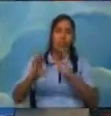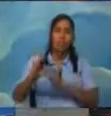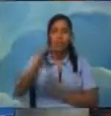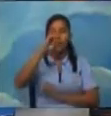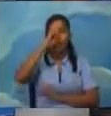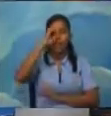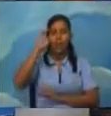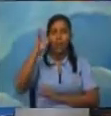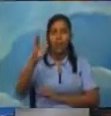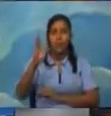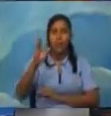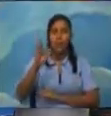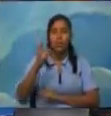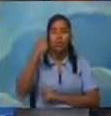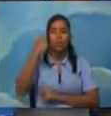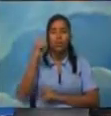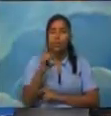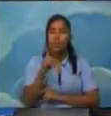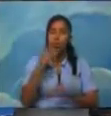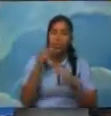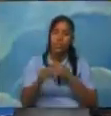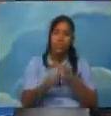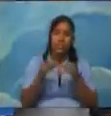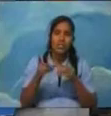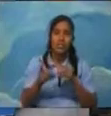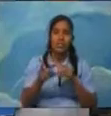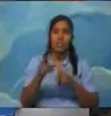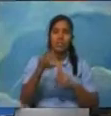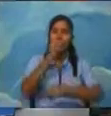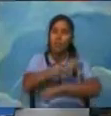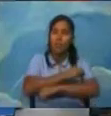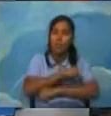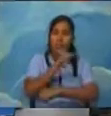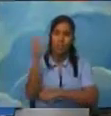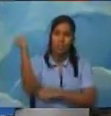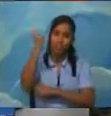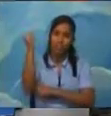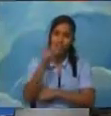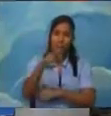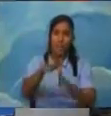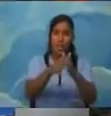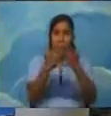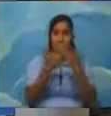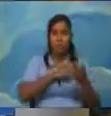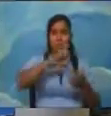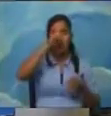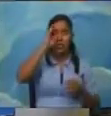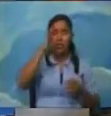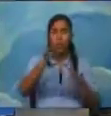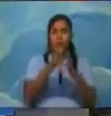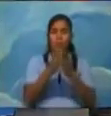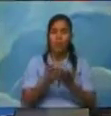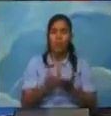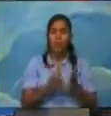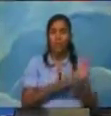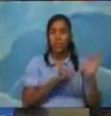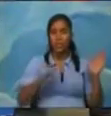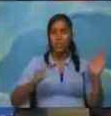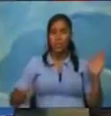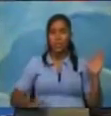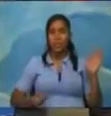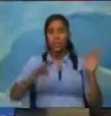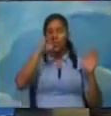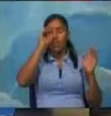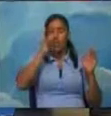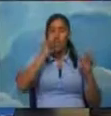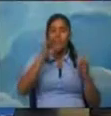al Creador, por no hacer caso a este libro sagrado, la palabra del Señor. Que Dios